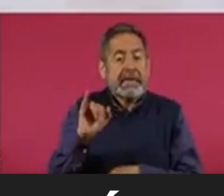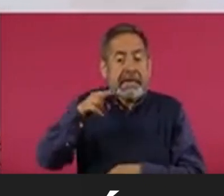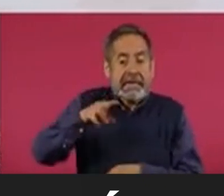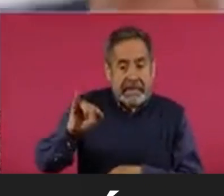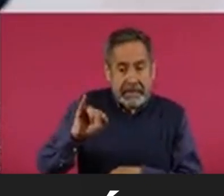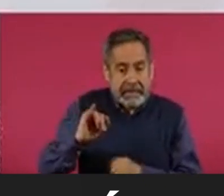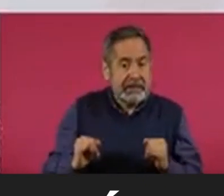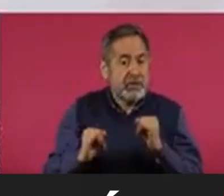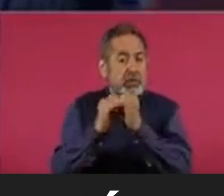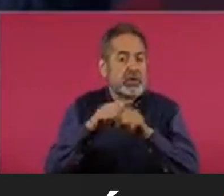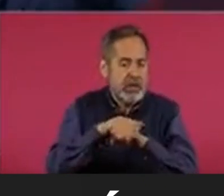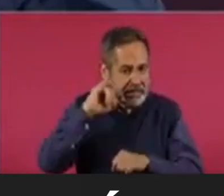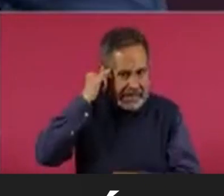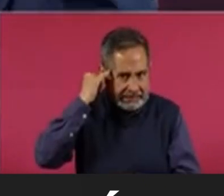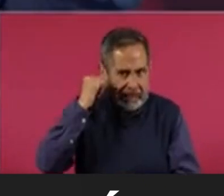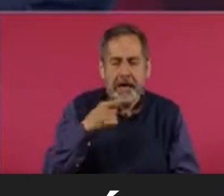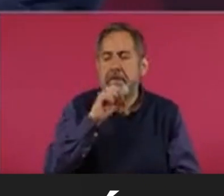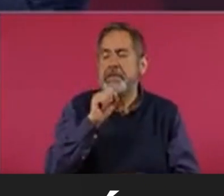y luego